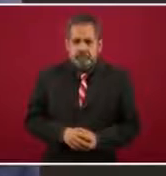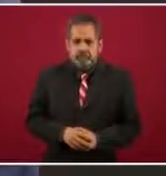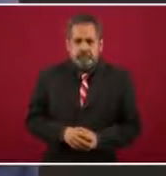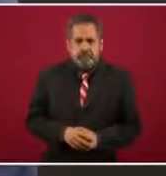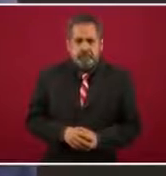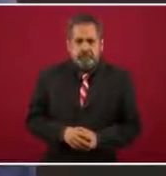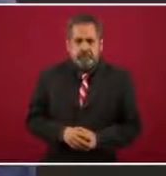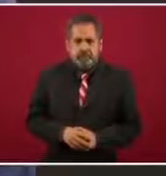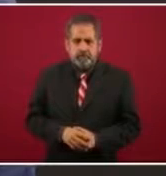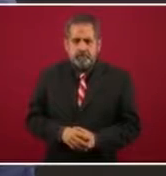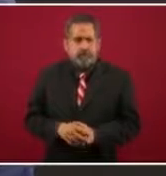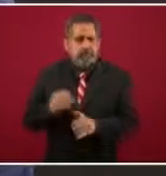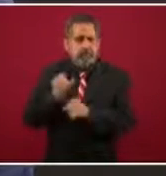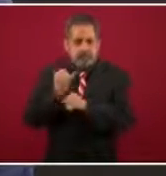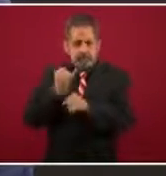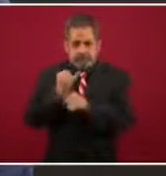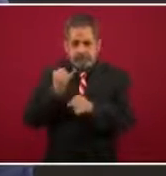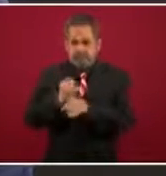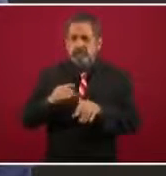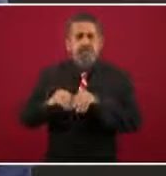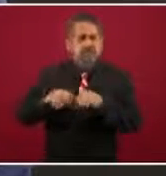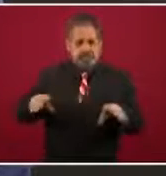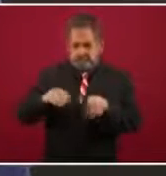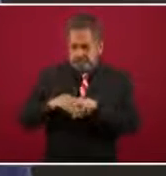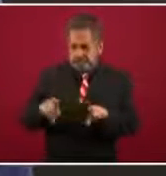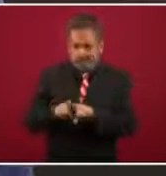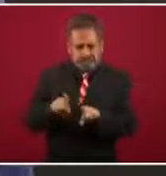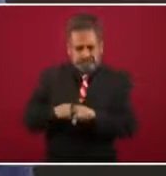Las redes sociales.